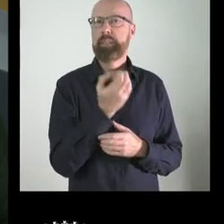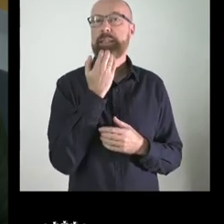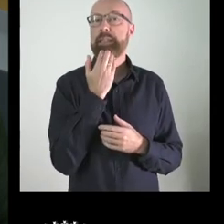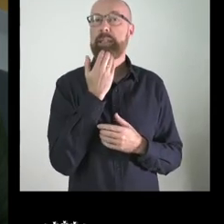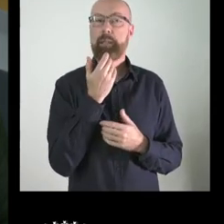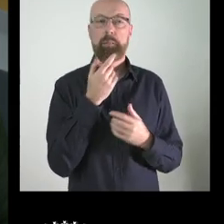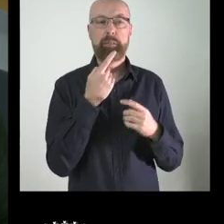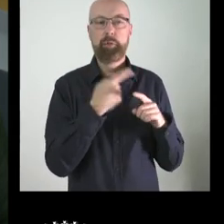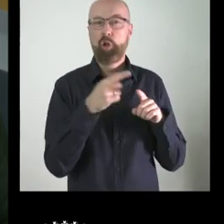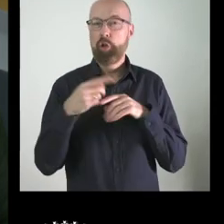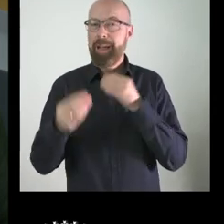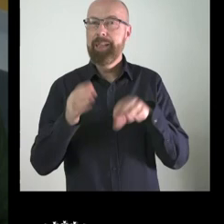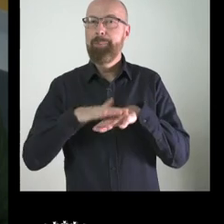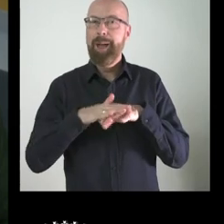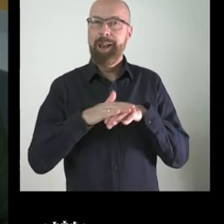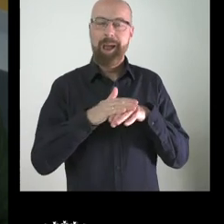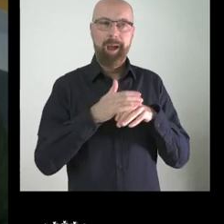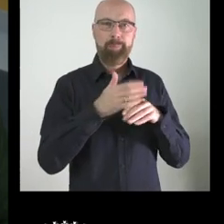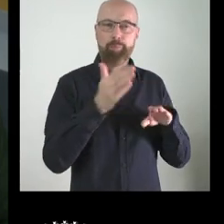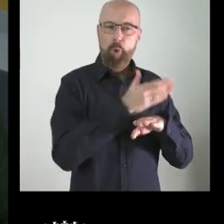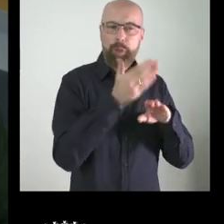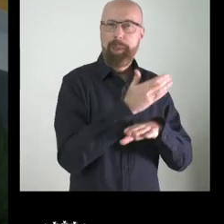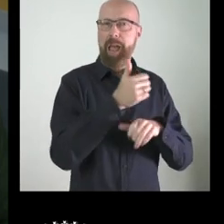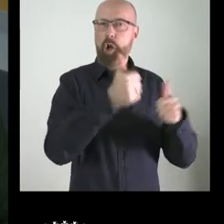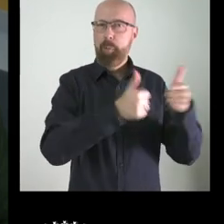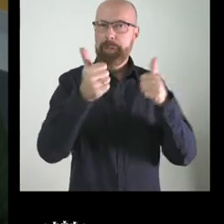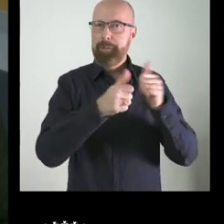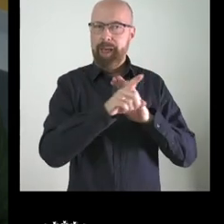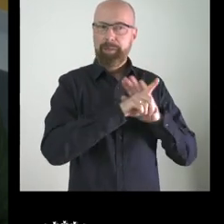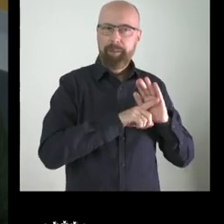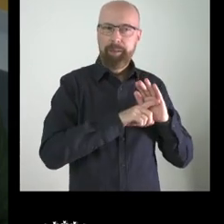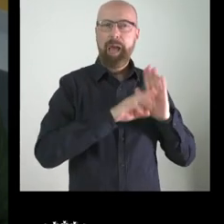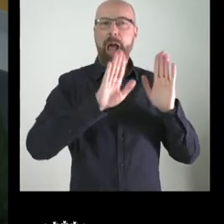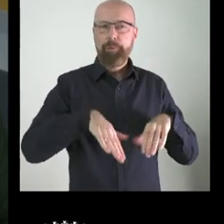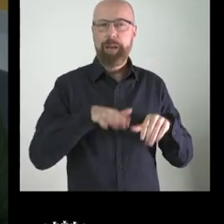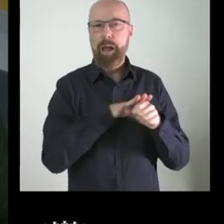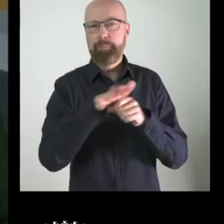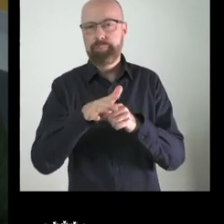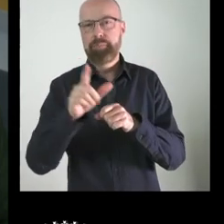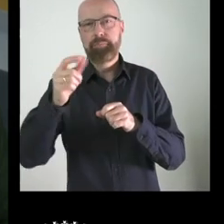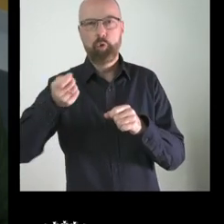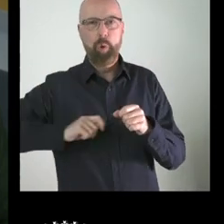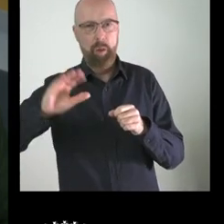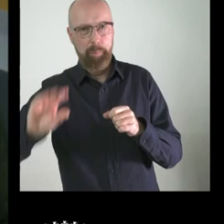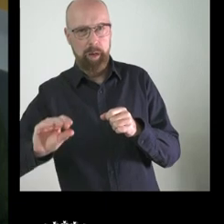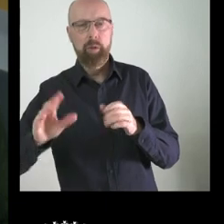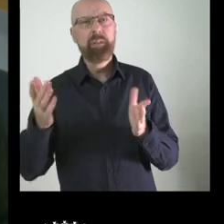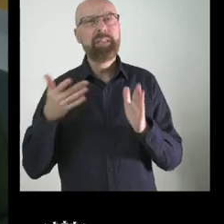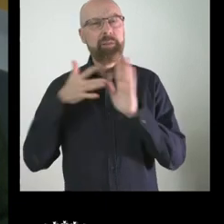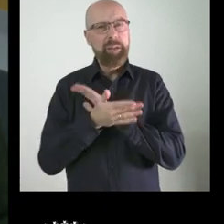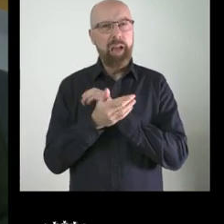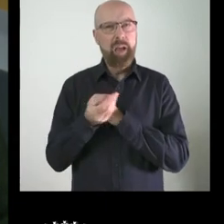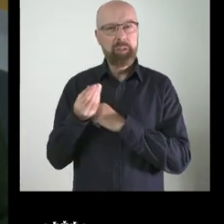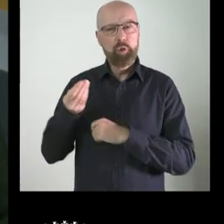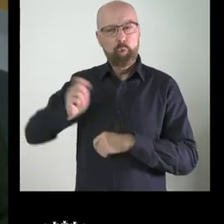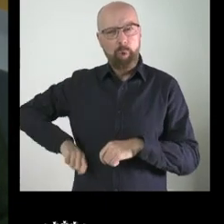la productividad y la competitividad pues no favorecerá ese incremento retributivo esta subida del salario mínimo va en contra desde su